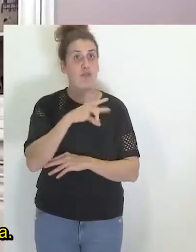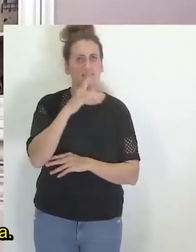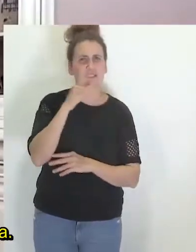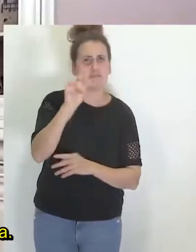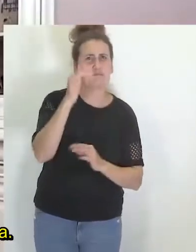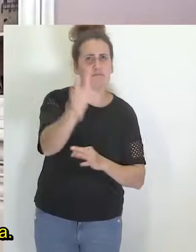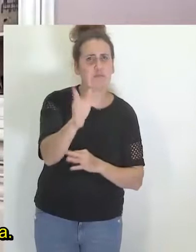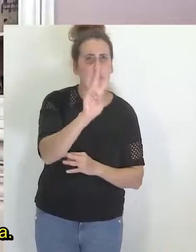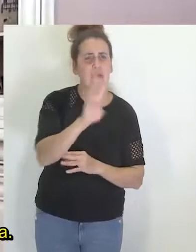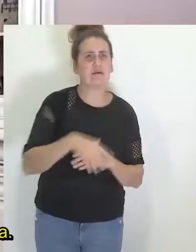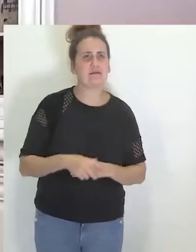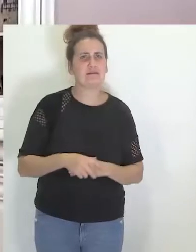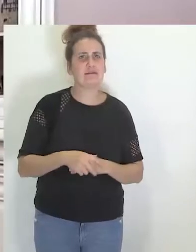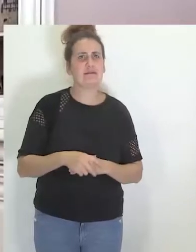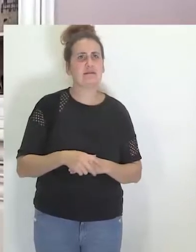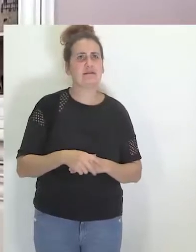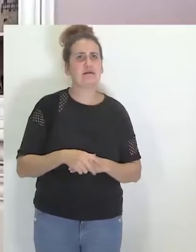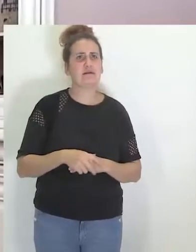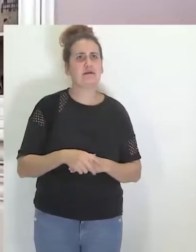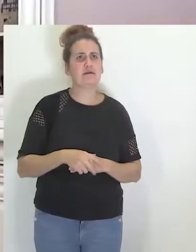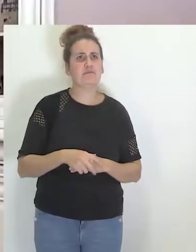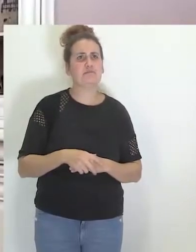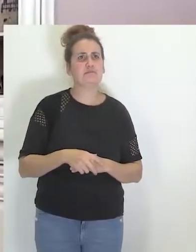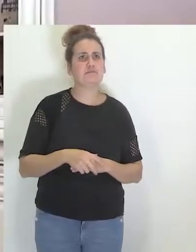sí, esto ya la palabra, sí.